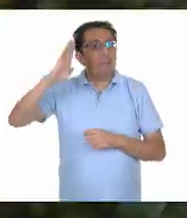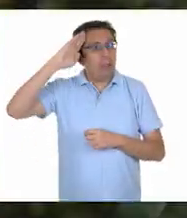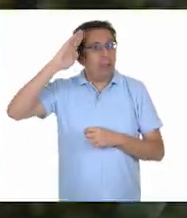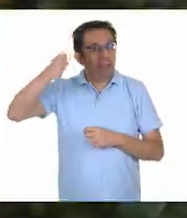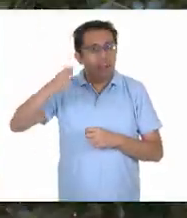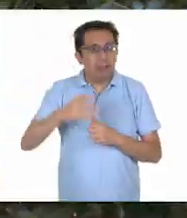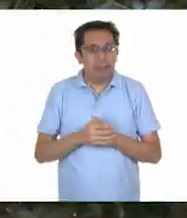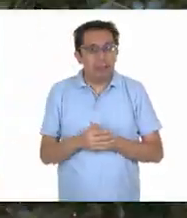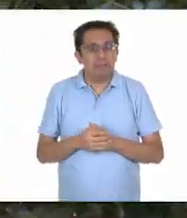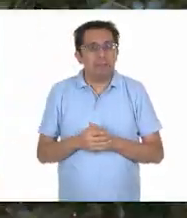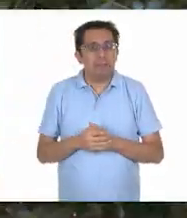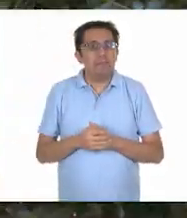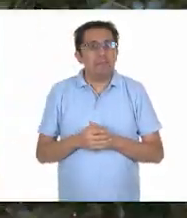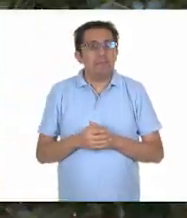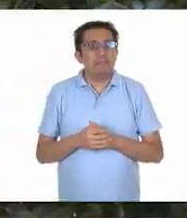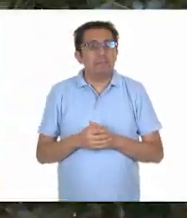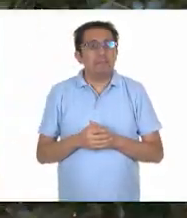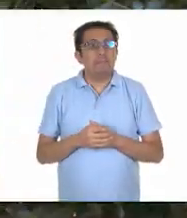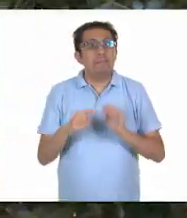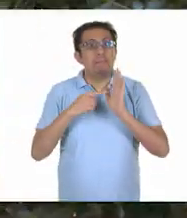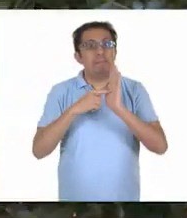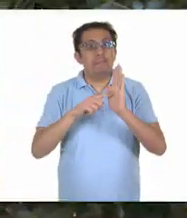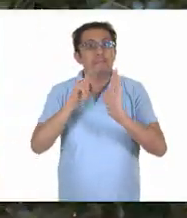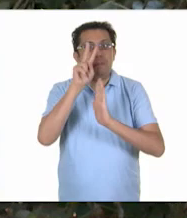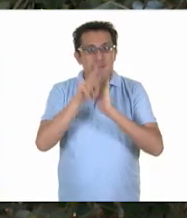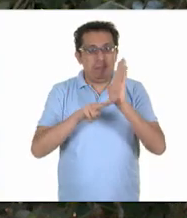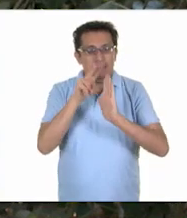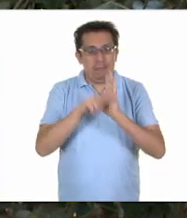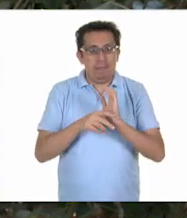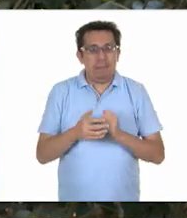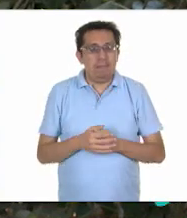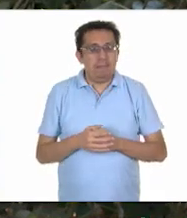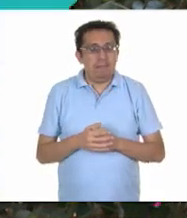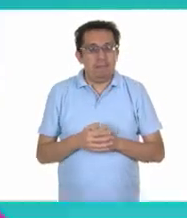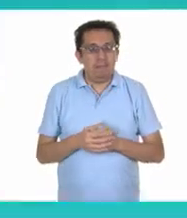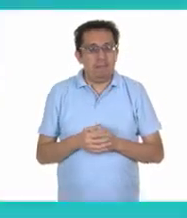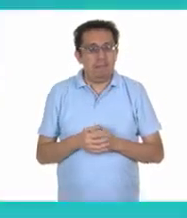¡Hola! ¡Vamos a ver el siguiente video!